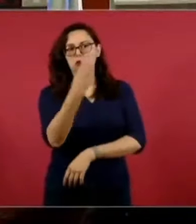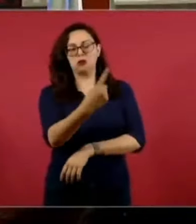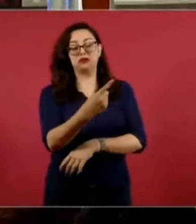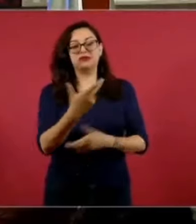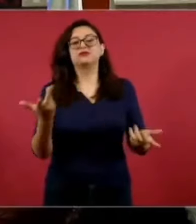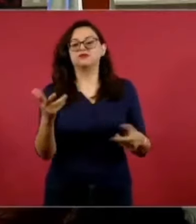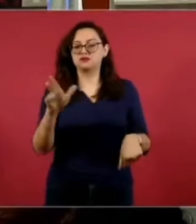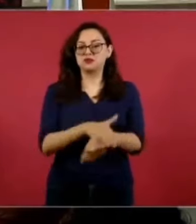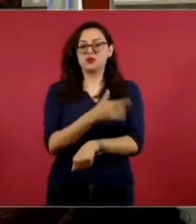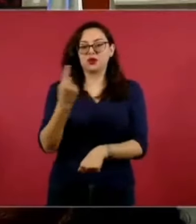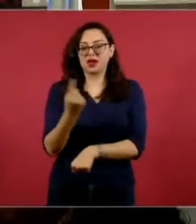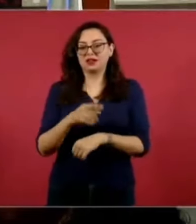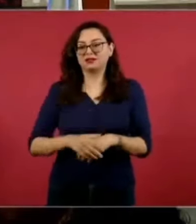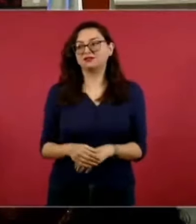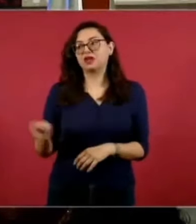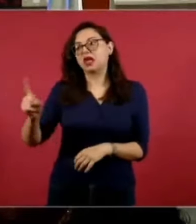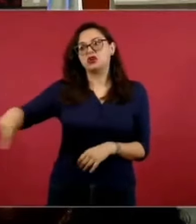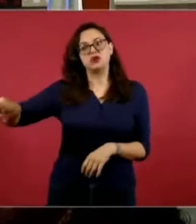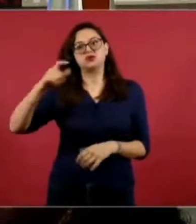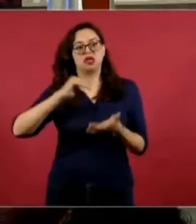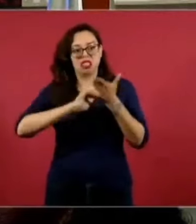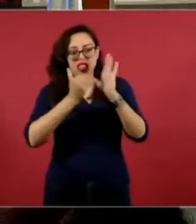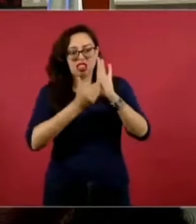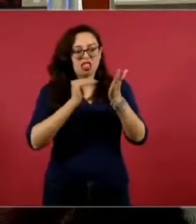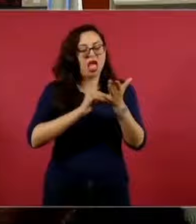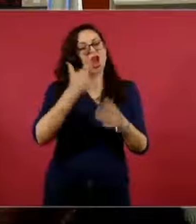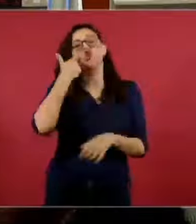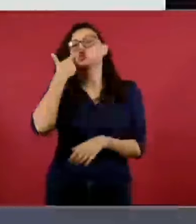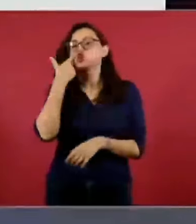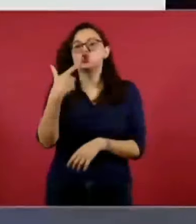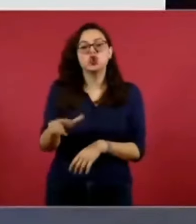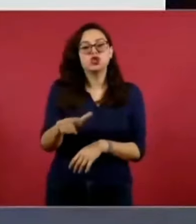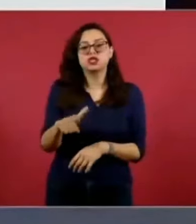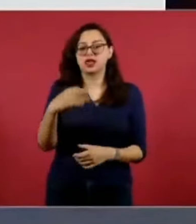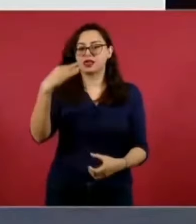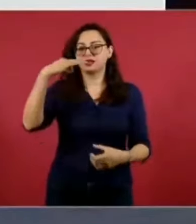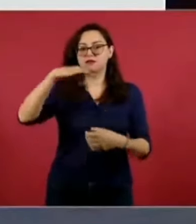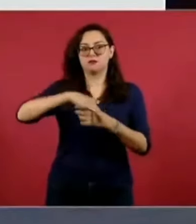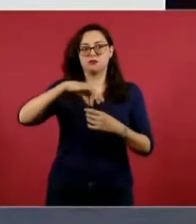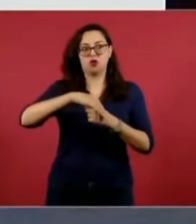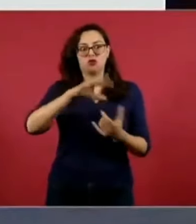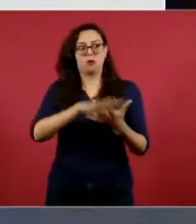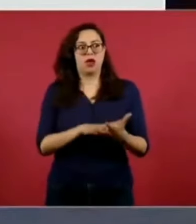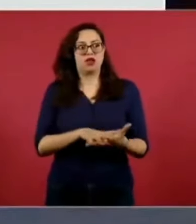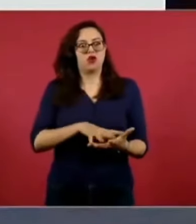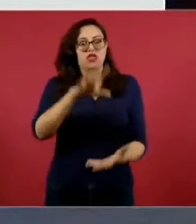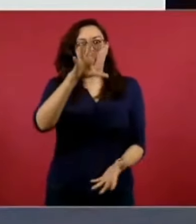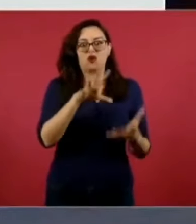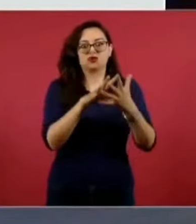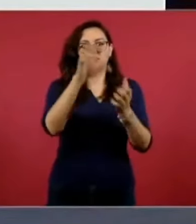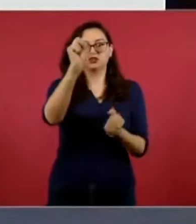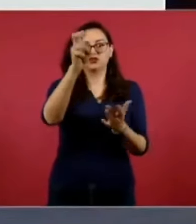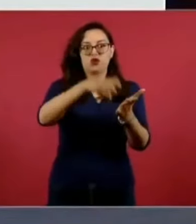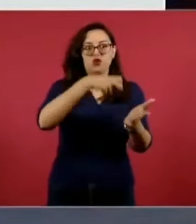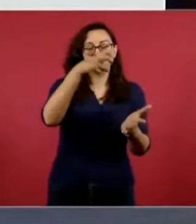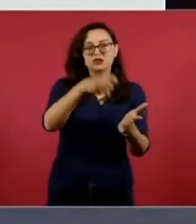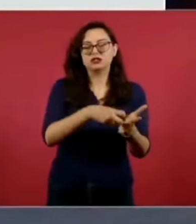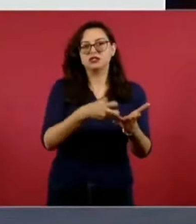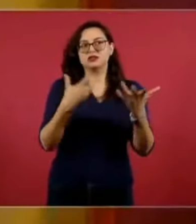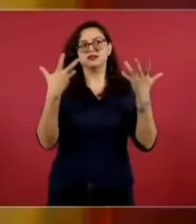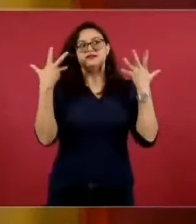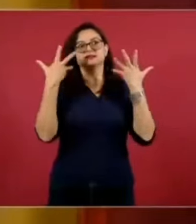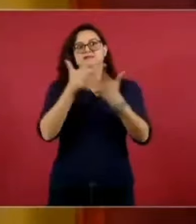mayoría calificada y se tenga la posibilidad de reformar la Constitución y así llevar a cabo la